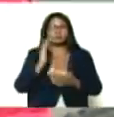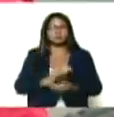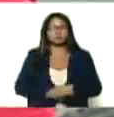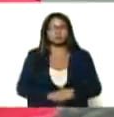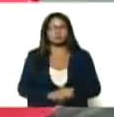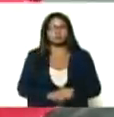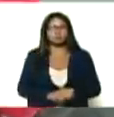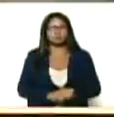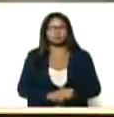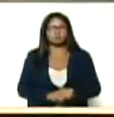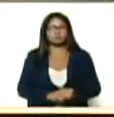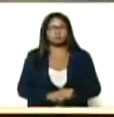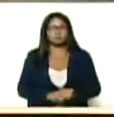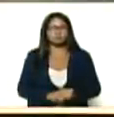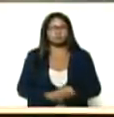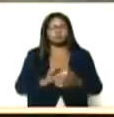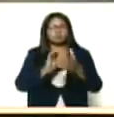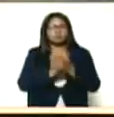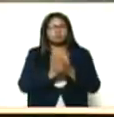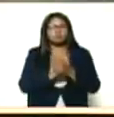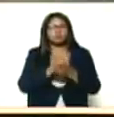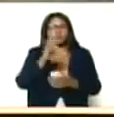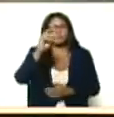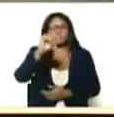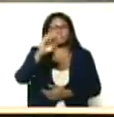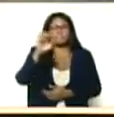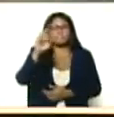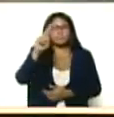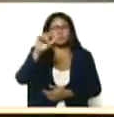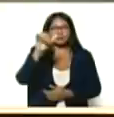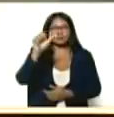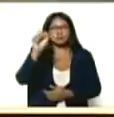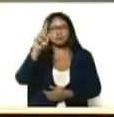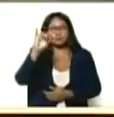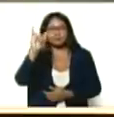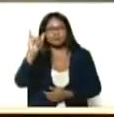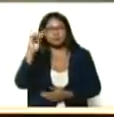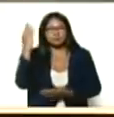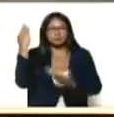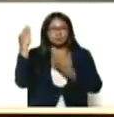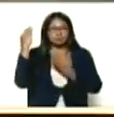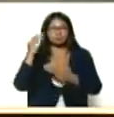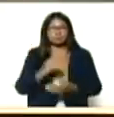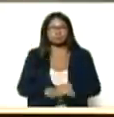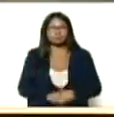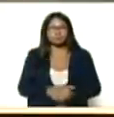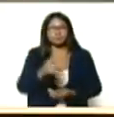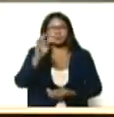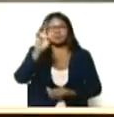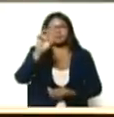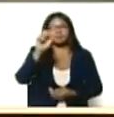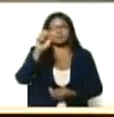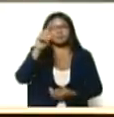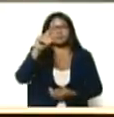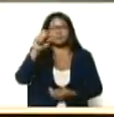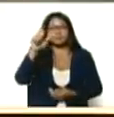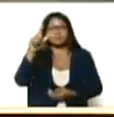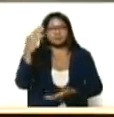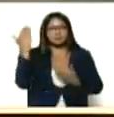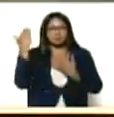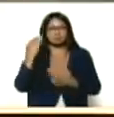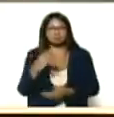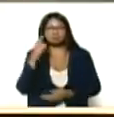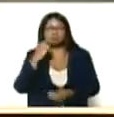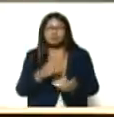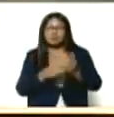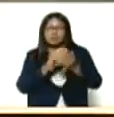La compañera Marjelin Arias y el compañero Fidel Vázquez. Bueno, esta es la dirección